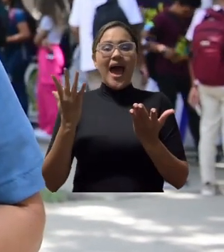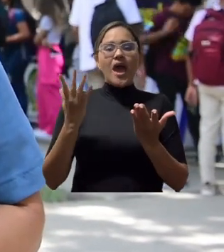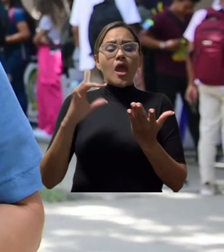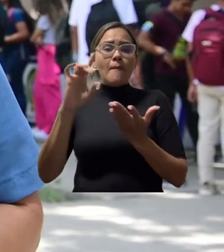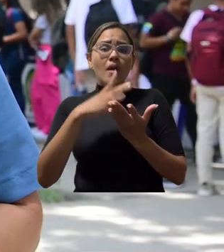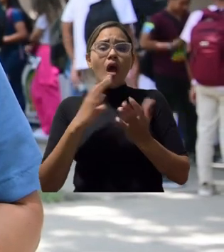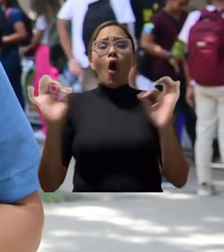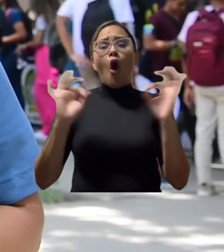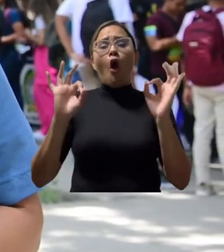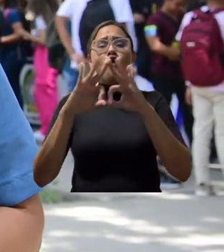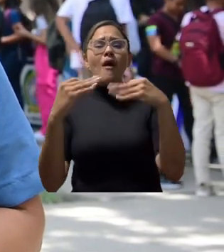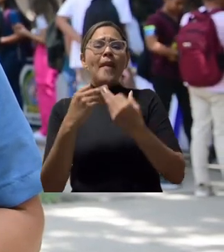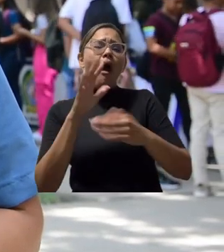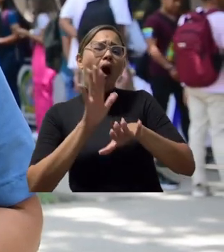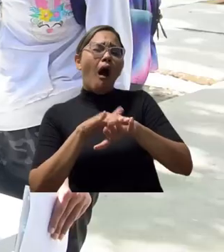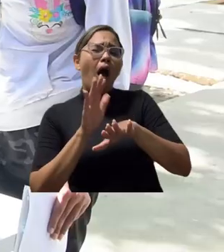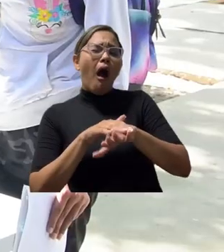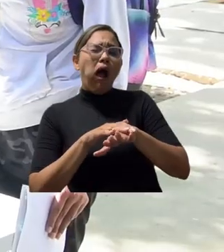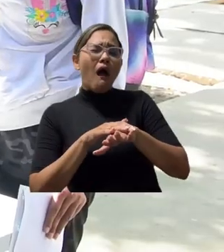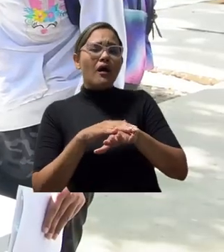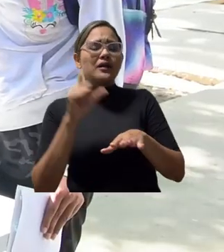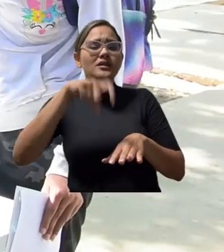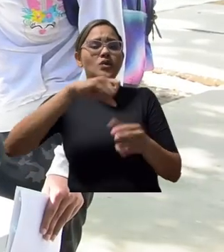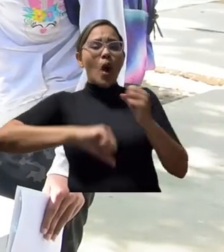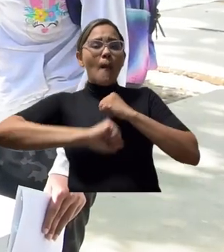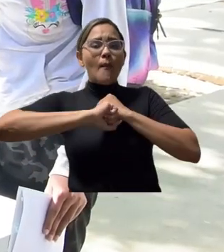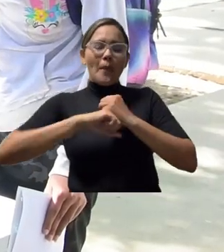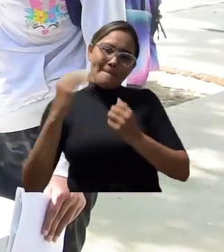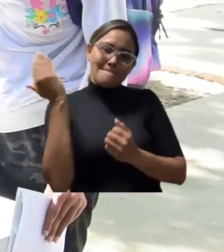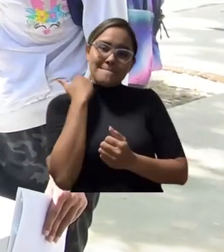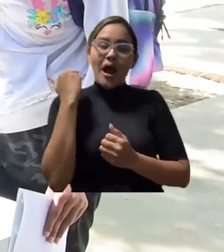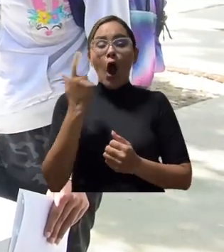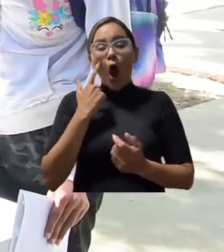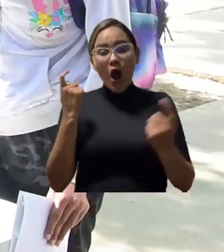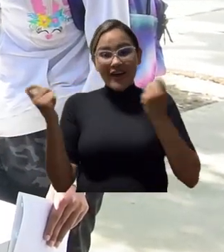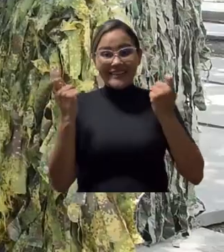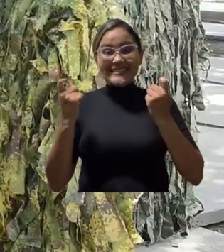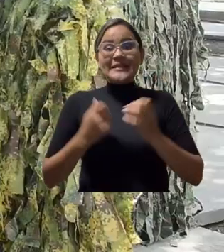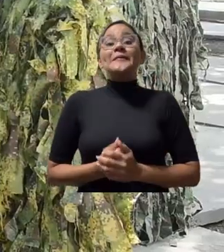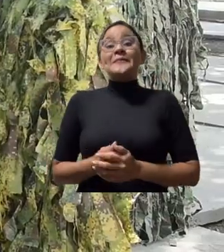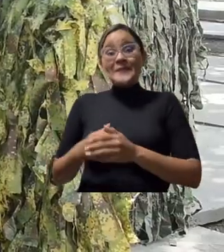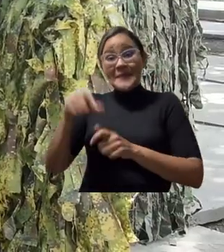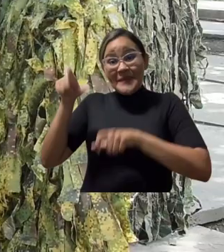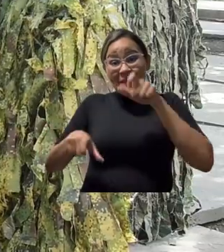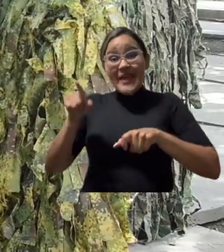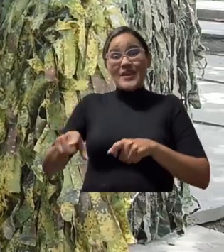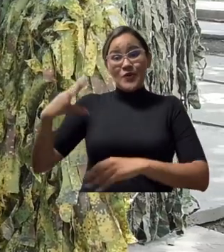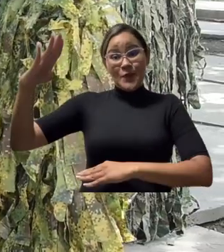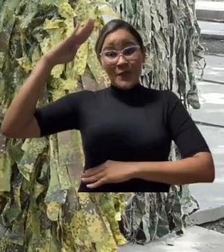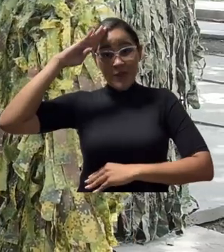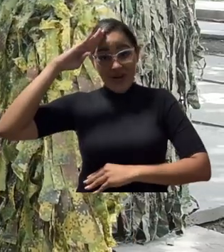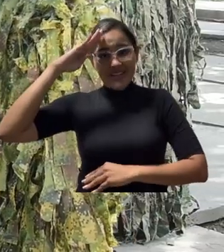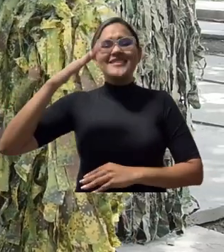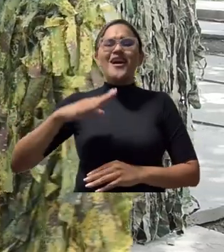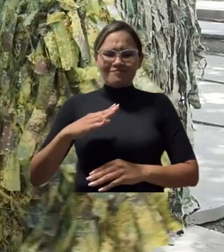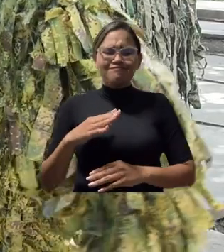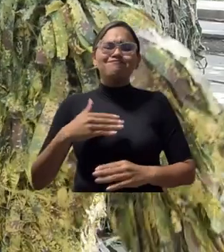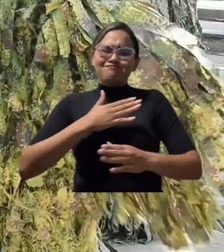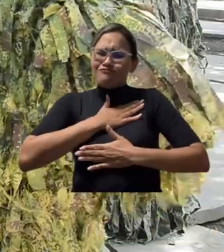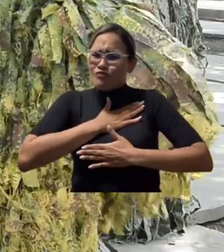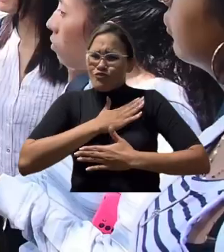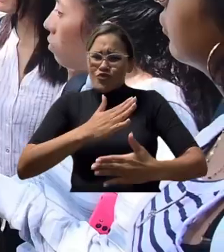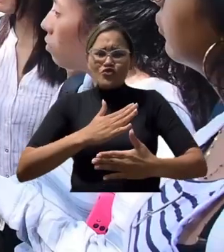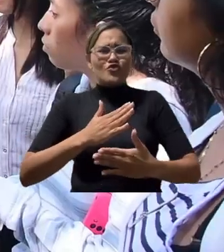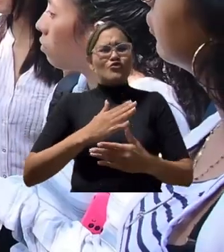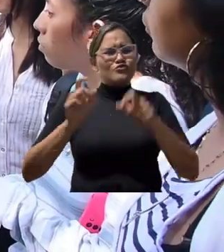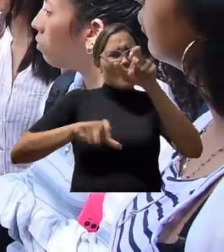decir que, pues, que necesita ayuda. En distintos stands, uniformados presentaron las especialidades policiales que están al servicio de la